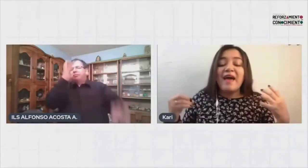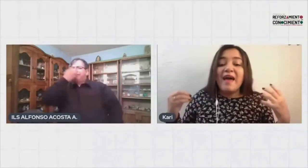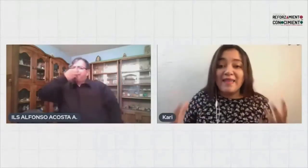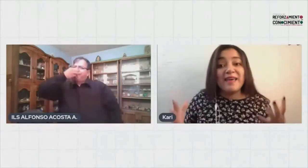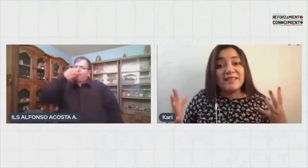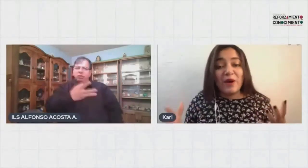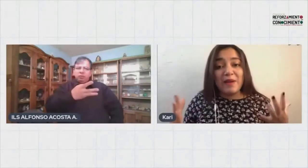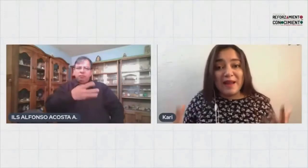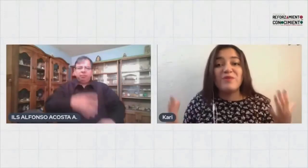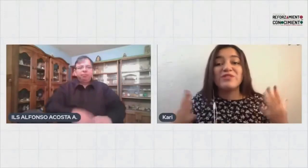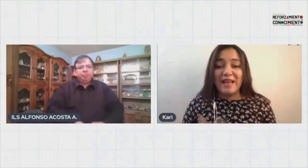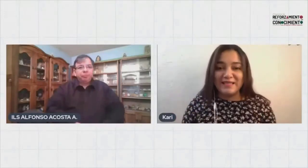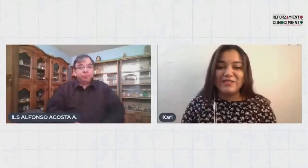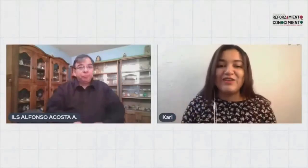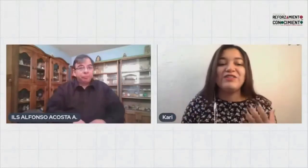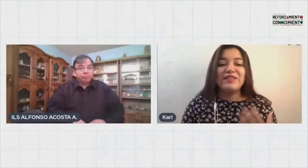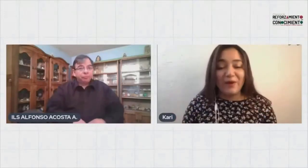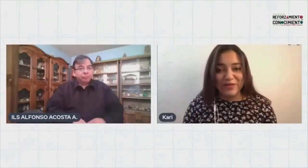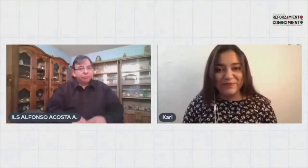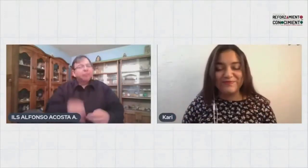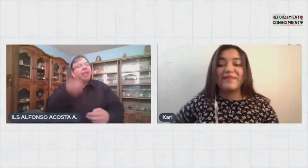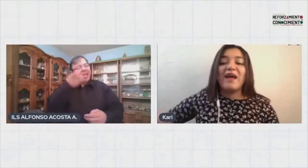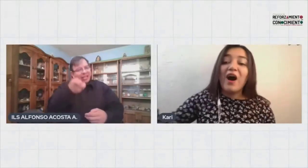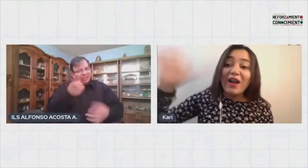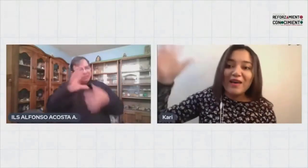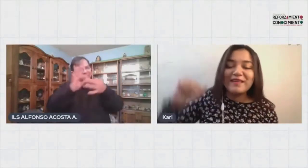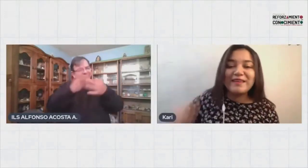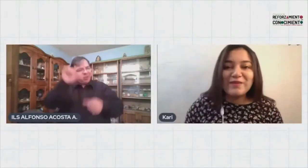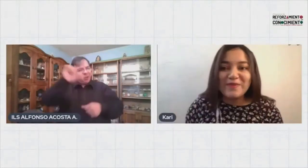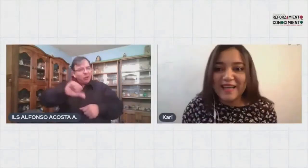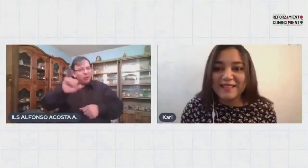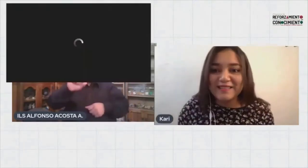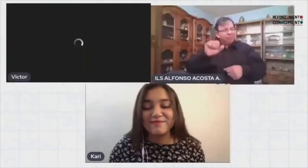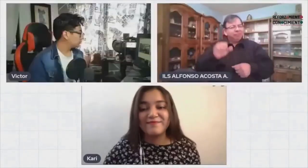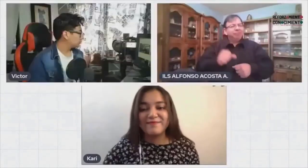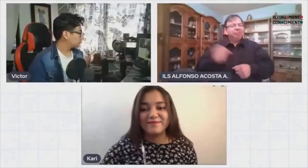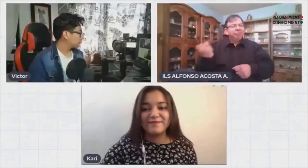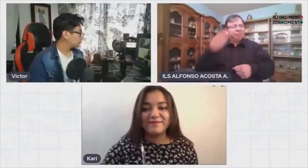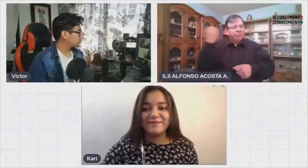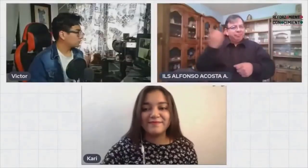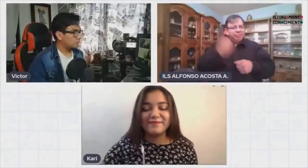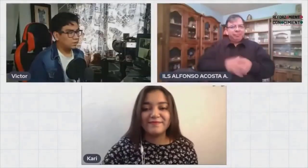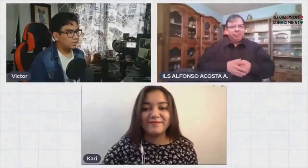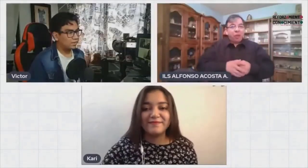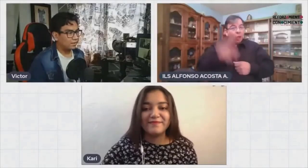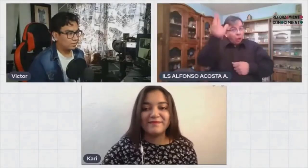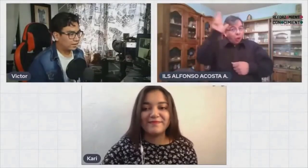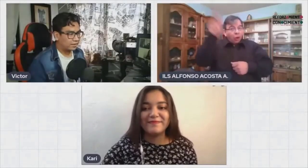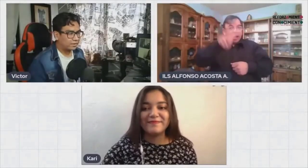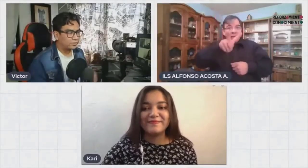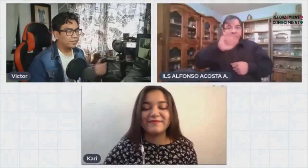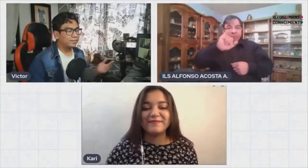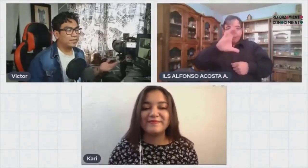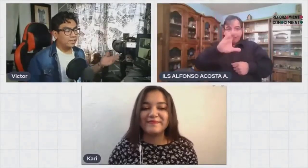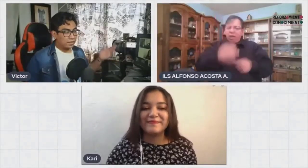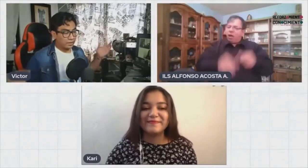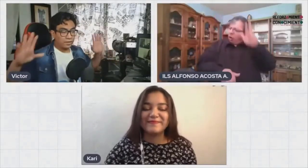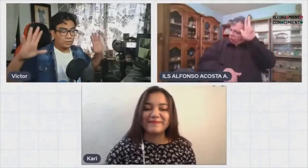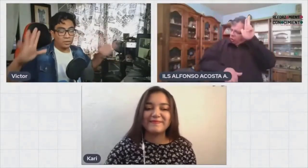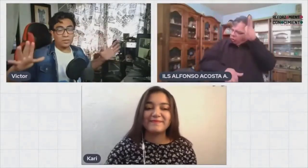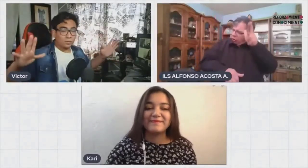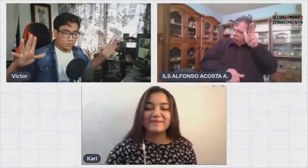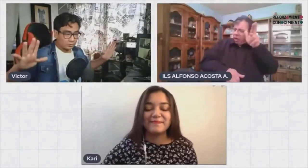Y de eso hablaremos en la sesión de hoy. Hola, Vic, ¿cómo estás? Hola, Ana, hola, Cari, ¿cómo estás?